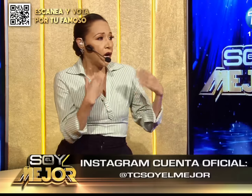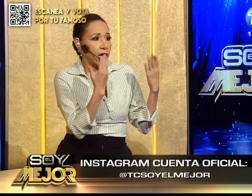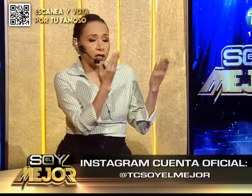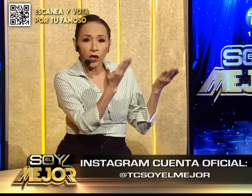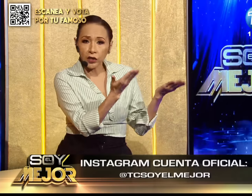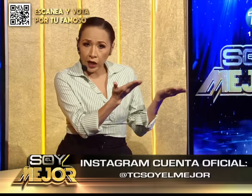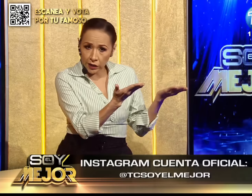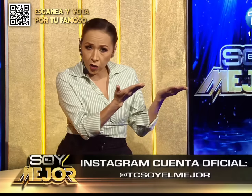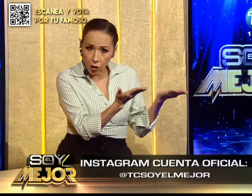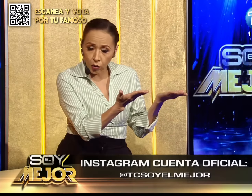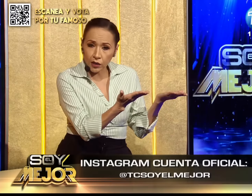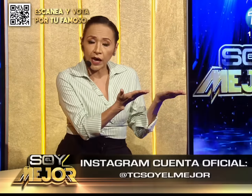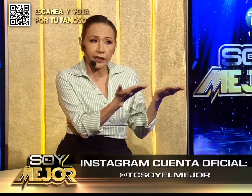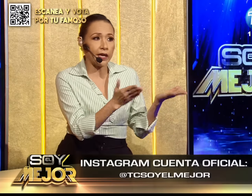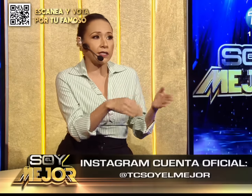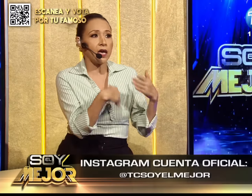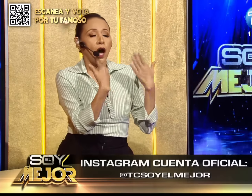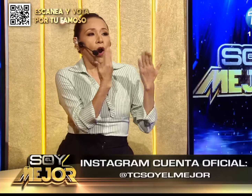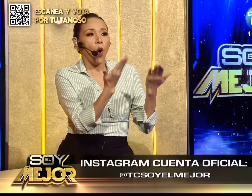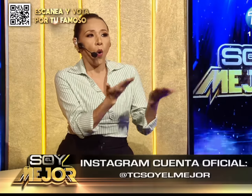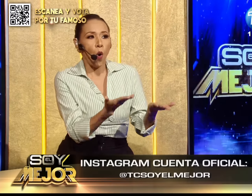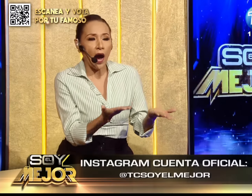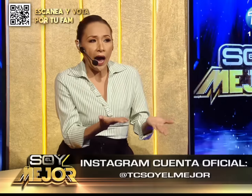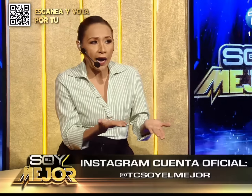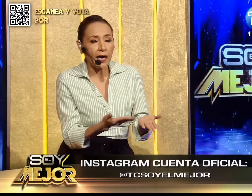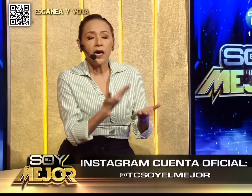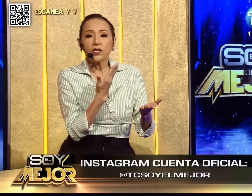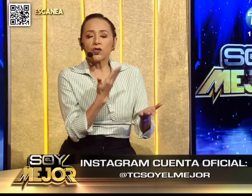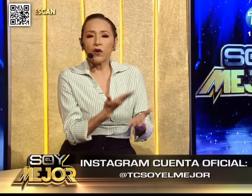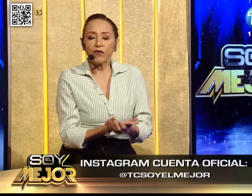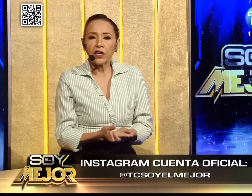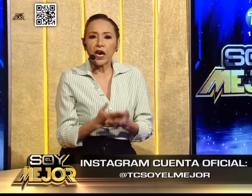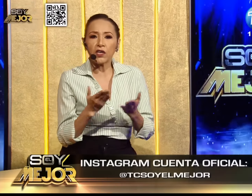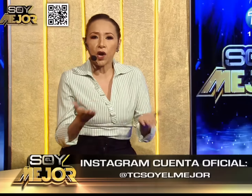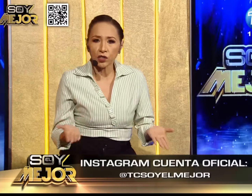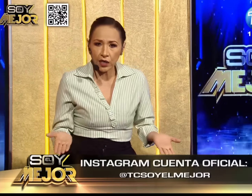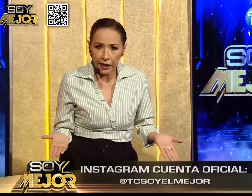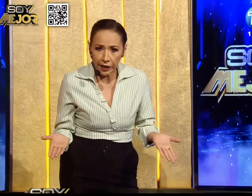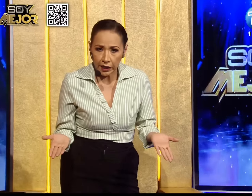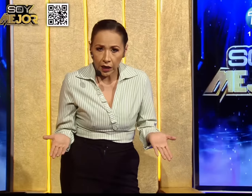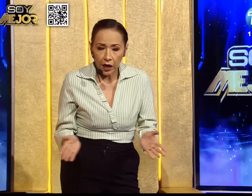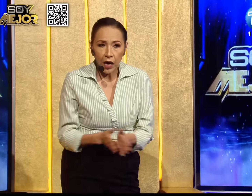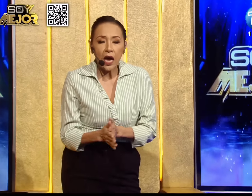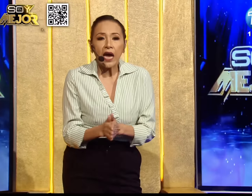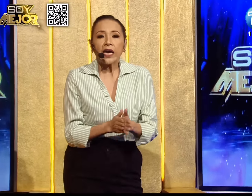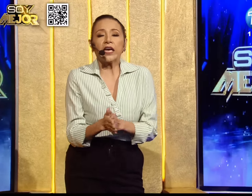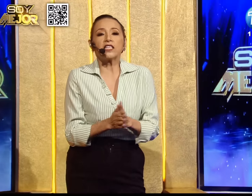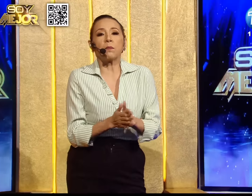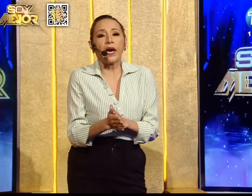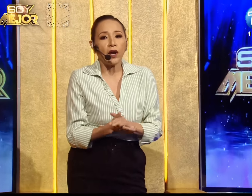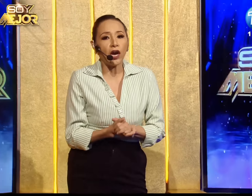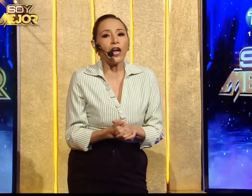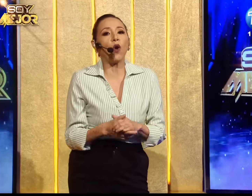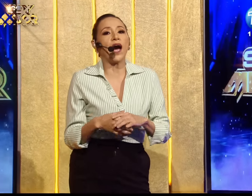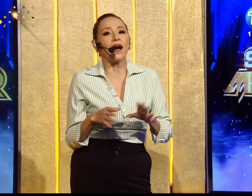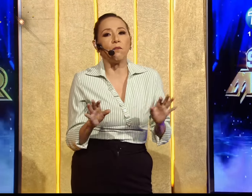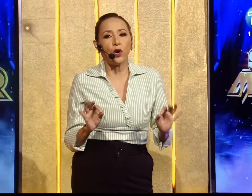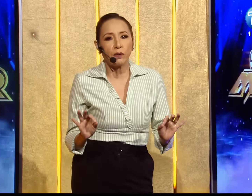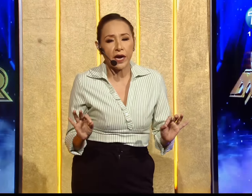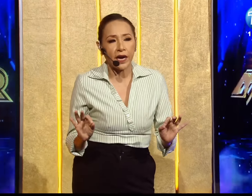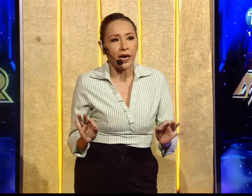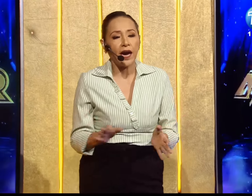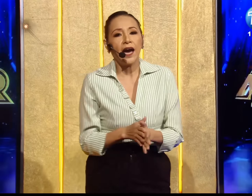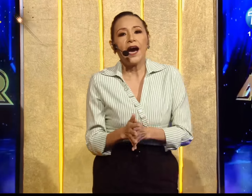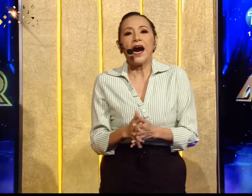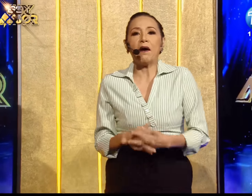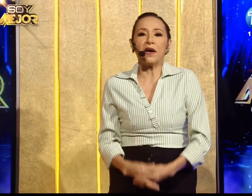orgullo estos tres concursantes. Juan, Sofía y Jocelyn. Ahí vamos a volver a la realidad. Espero que lo hagan